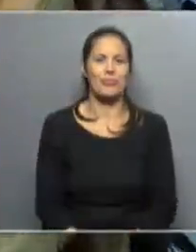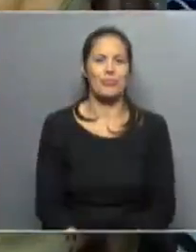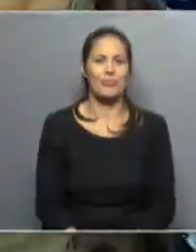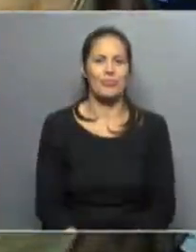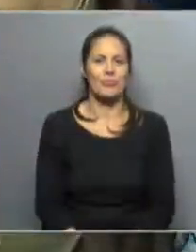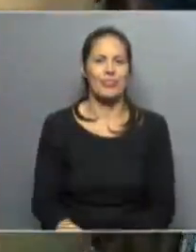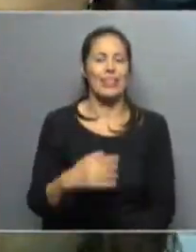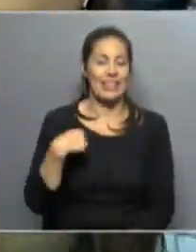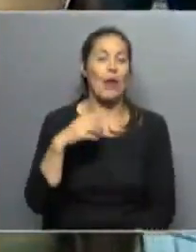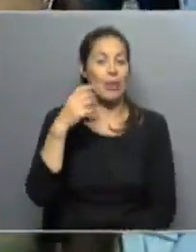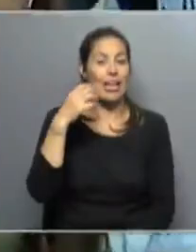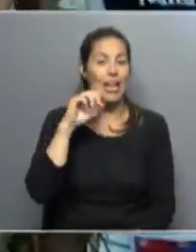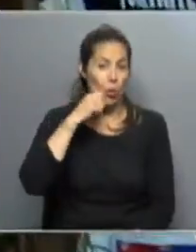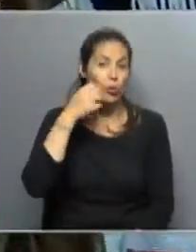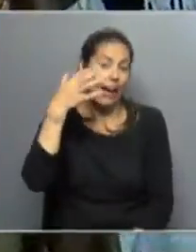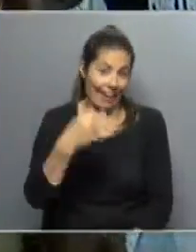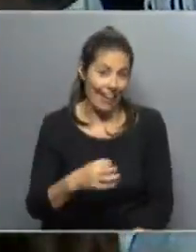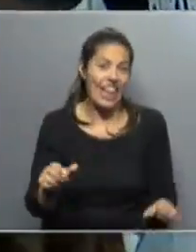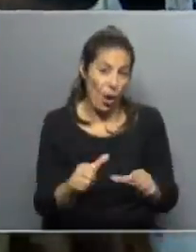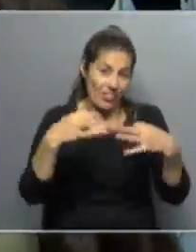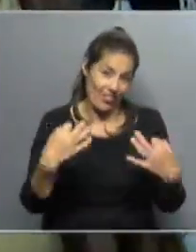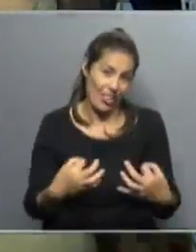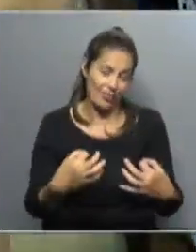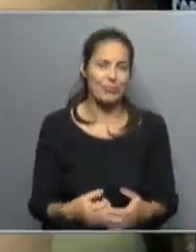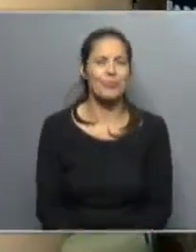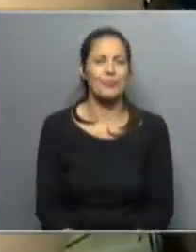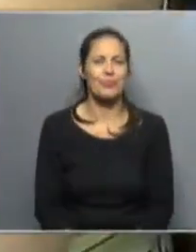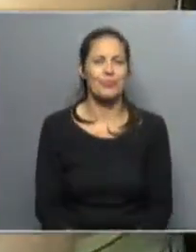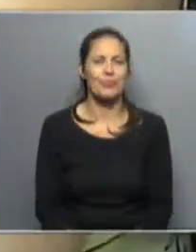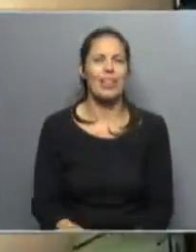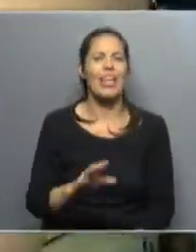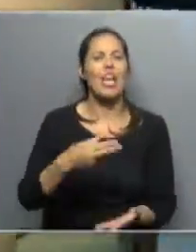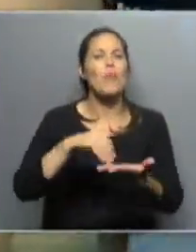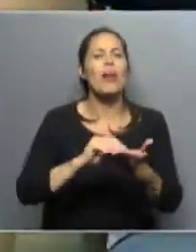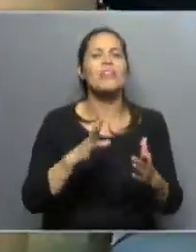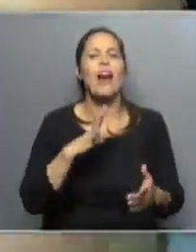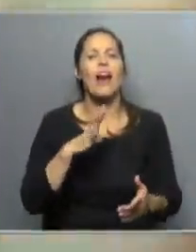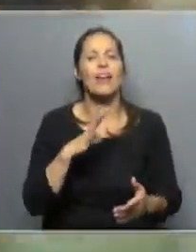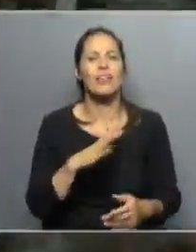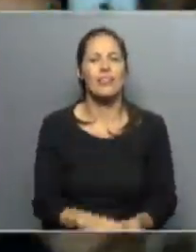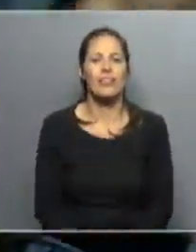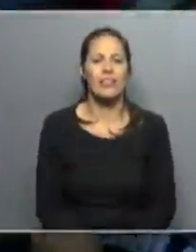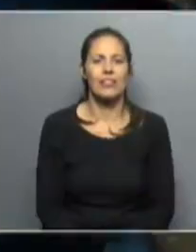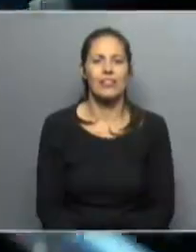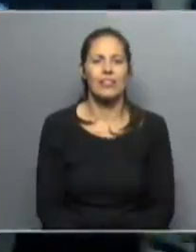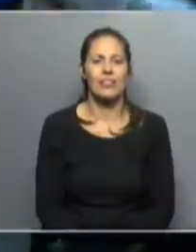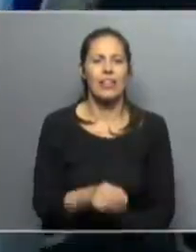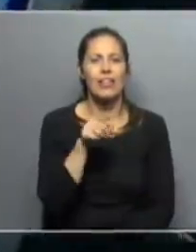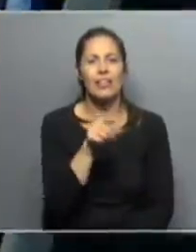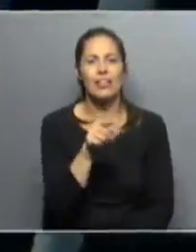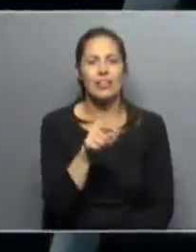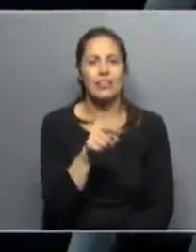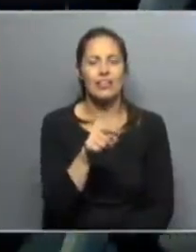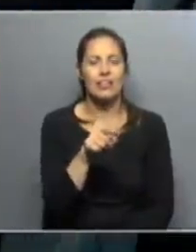gusta creer que hace bien el asado en el uruguayo, ¿viste? Eso. Muy bien. ¿Y qué más tenés? Veo acá que tenés... Mike Crack, que fue